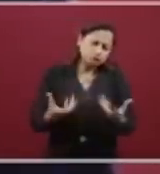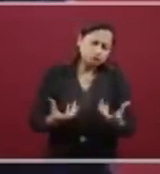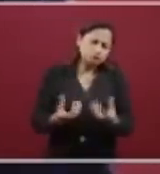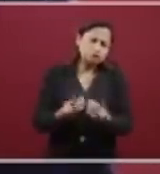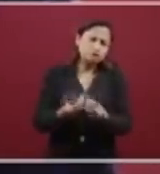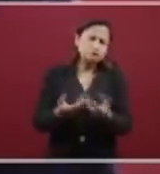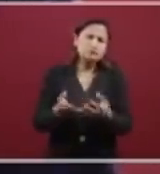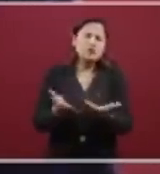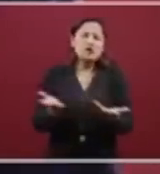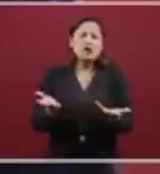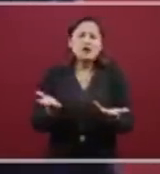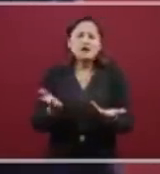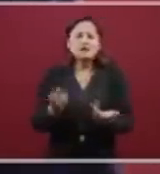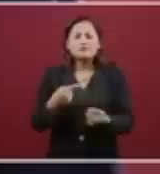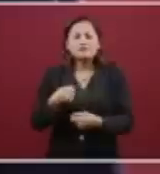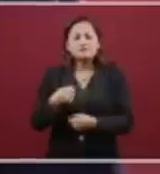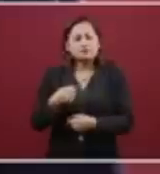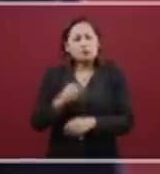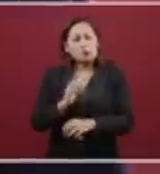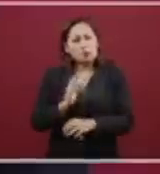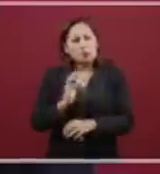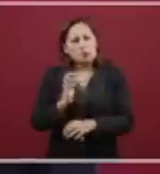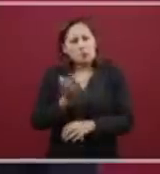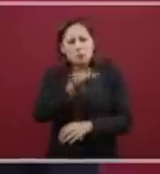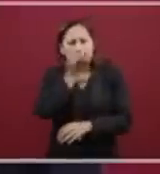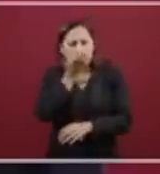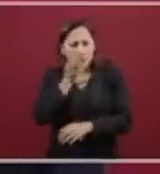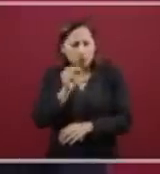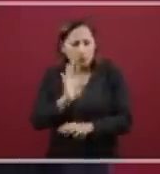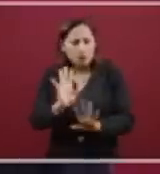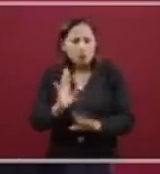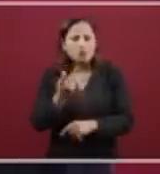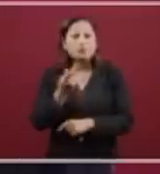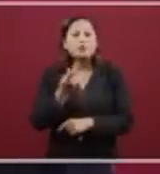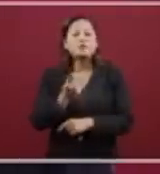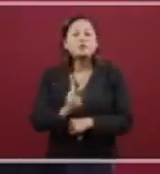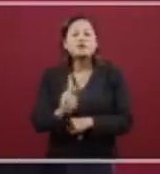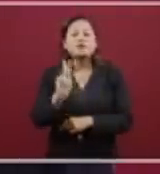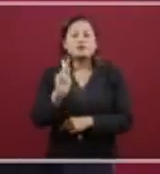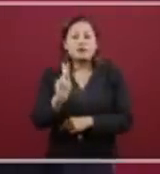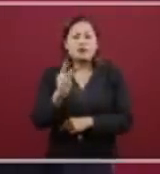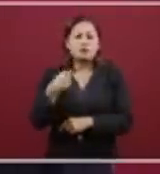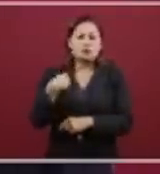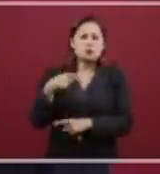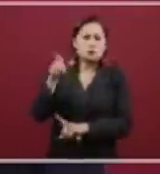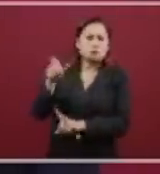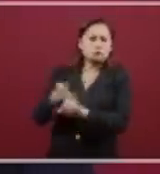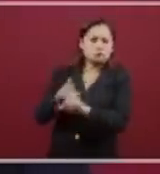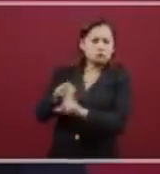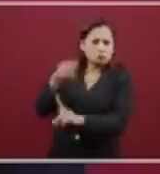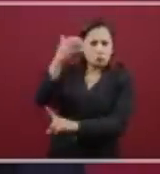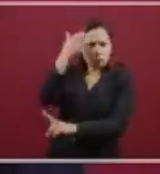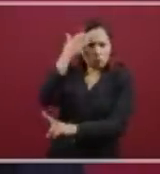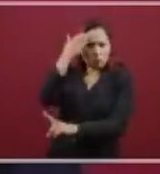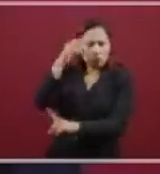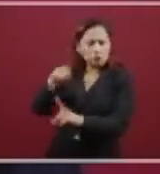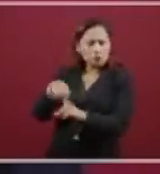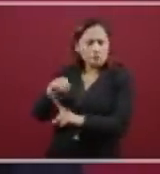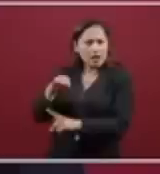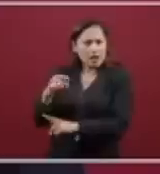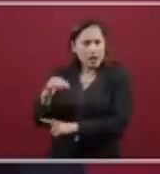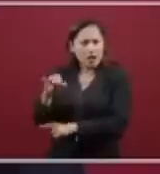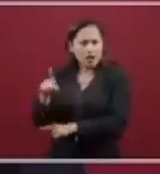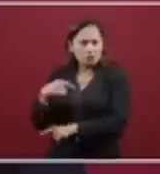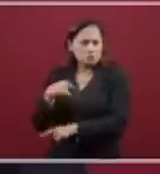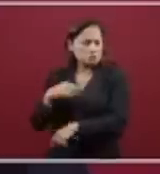la voy a comentar conozco a miguel es mi amigo y fue de los empresarios